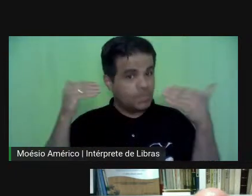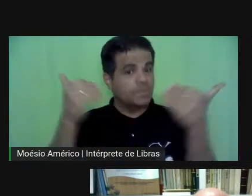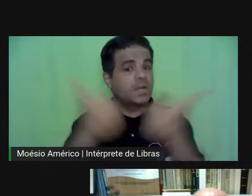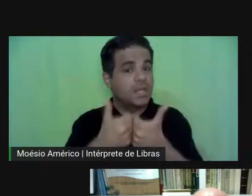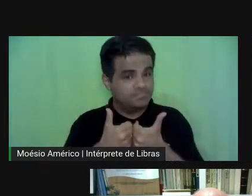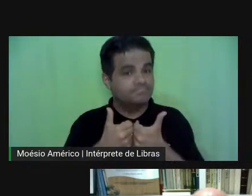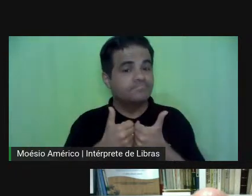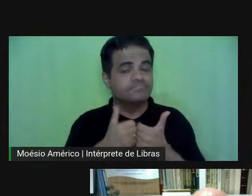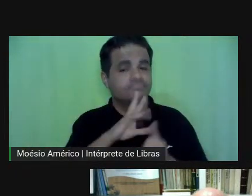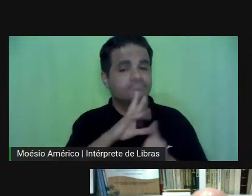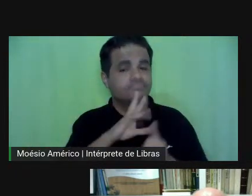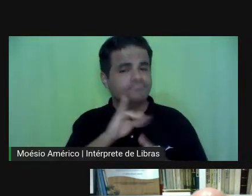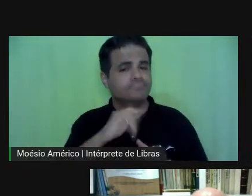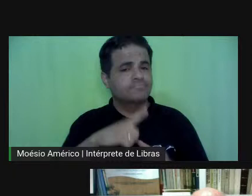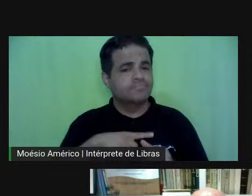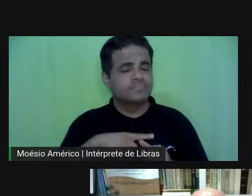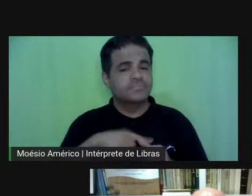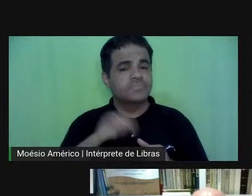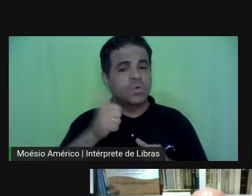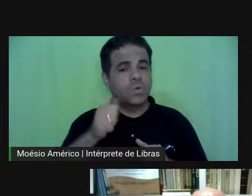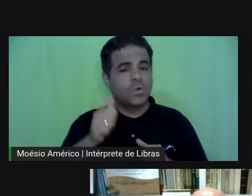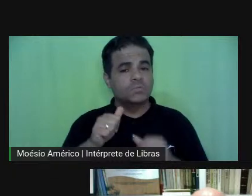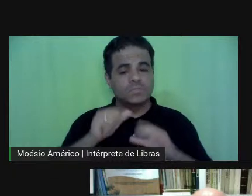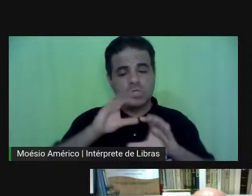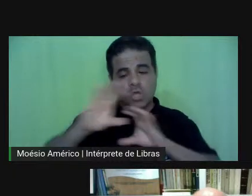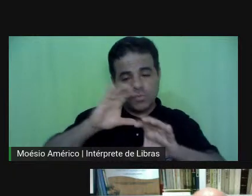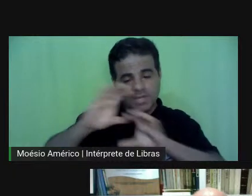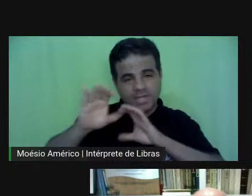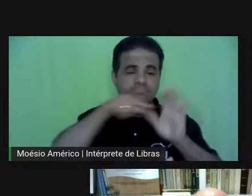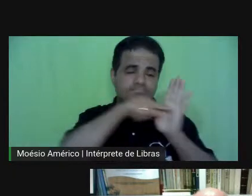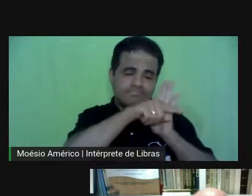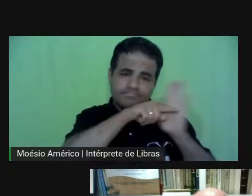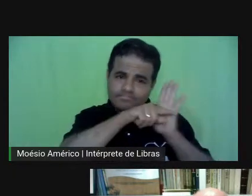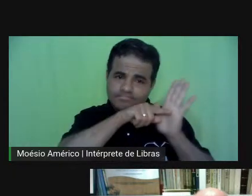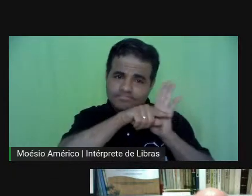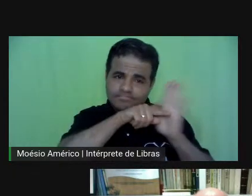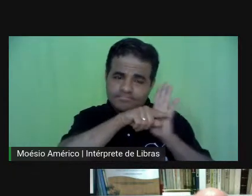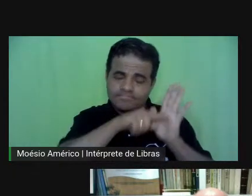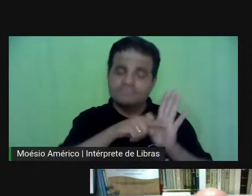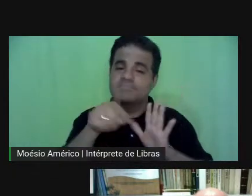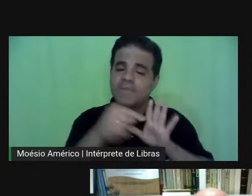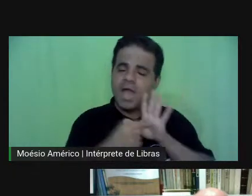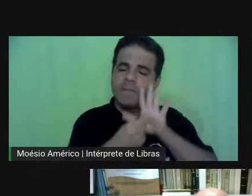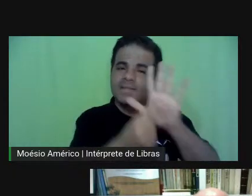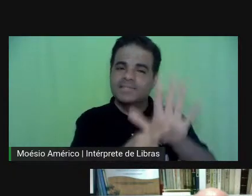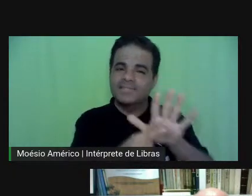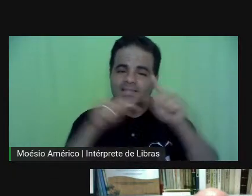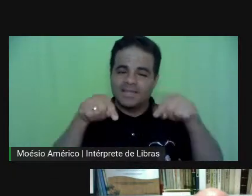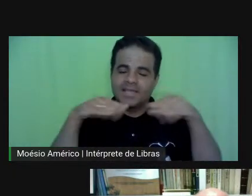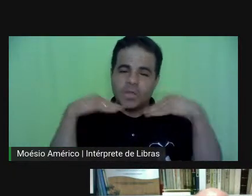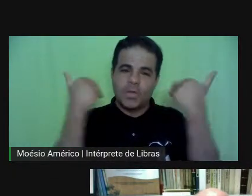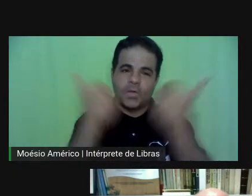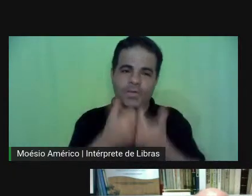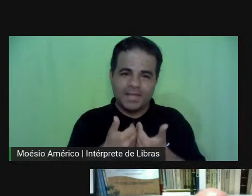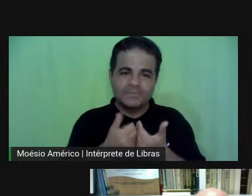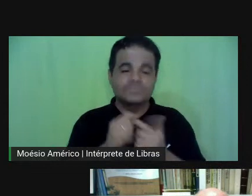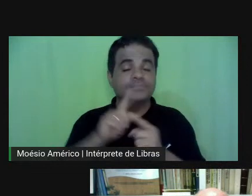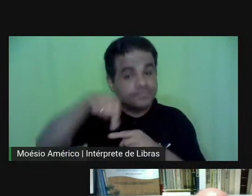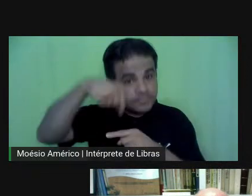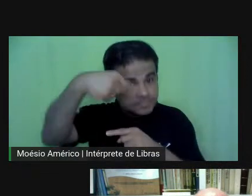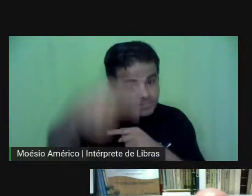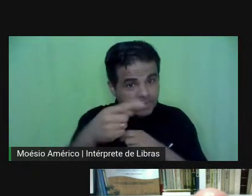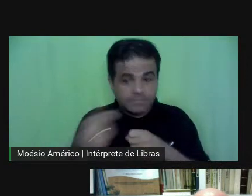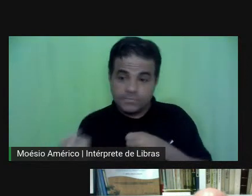tenemos 11 comunicaciones de pesquisas también presentadas a quienes con gas y después nos